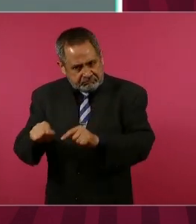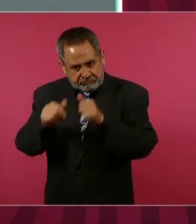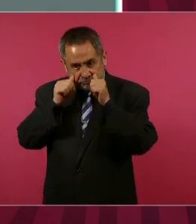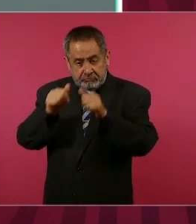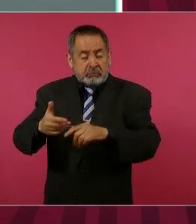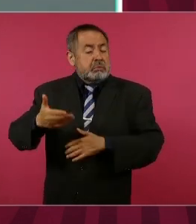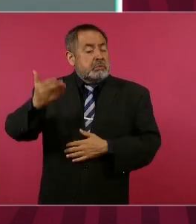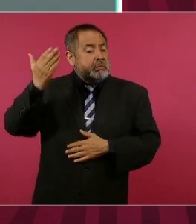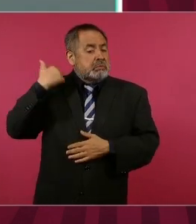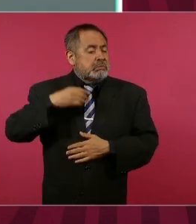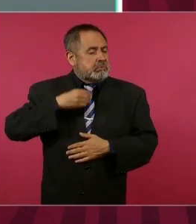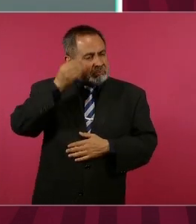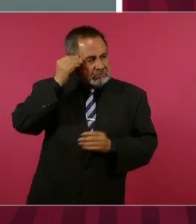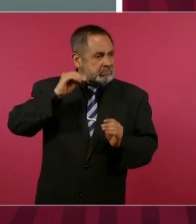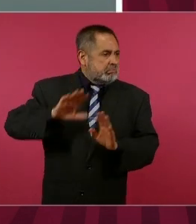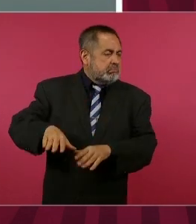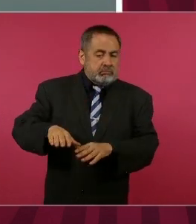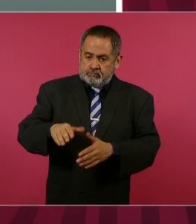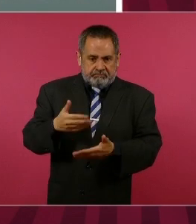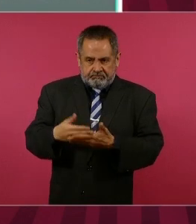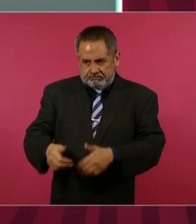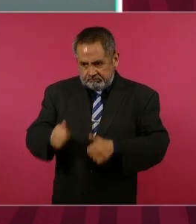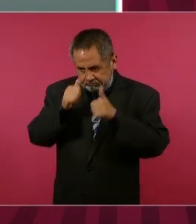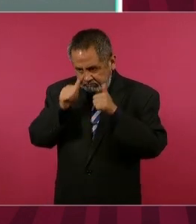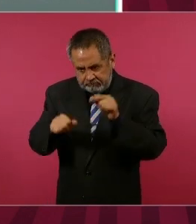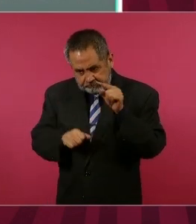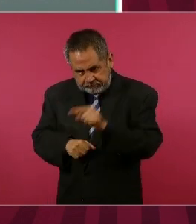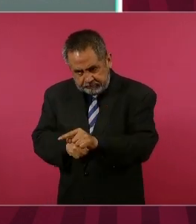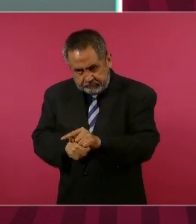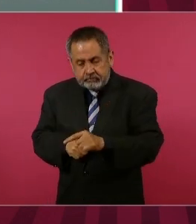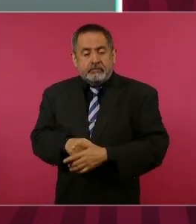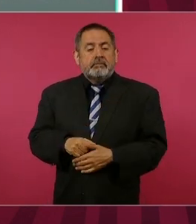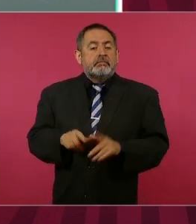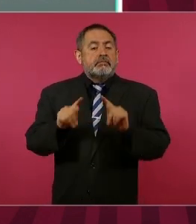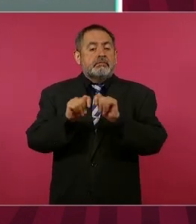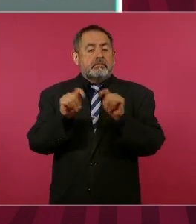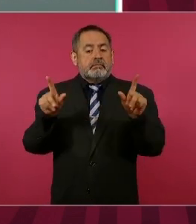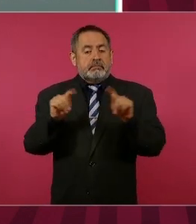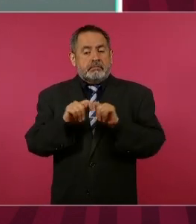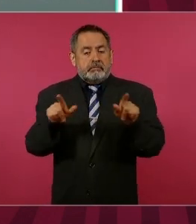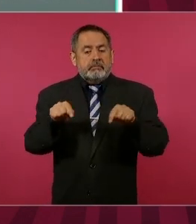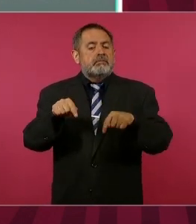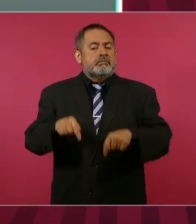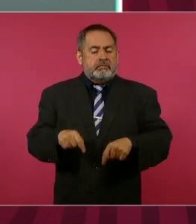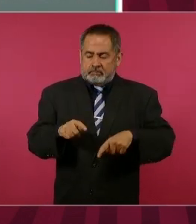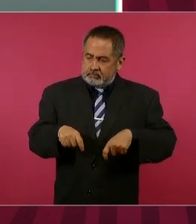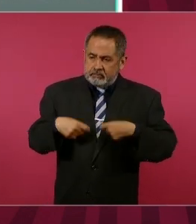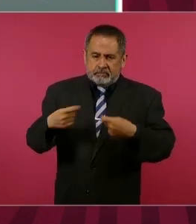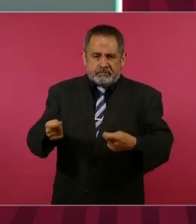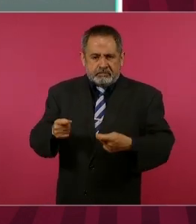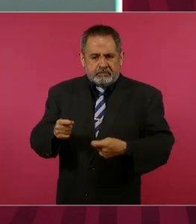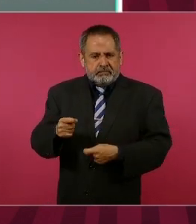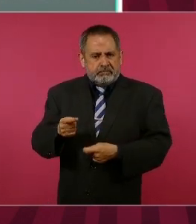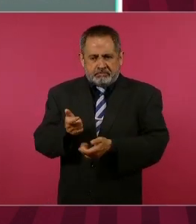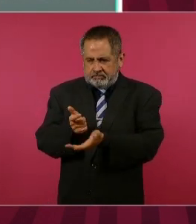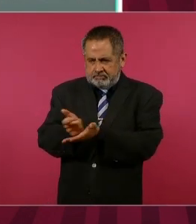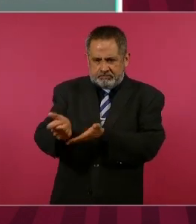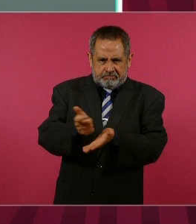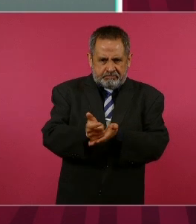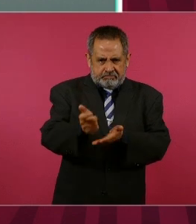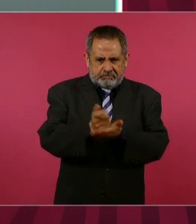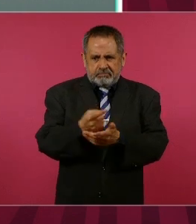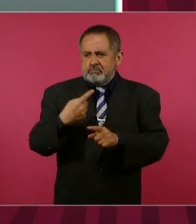décadas fueron olvidados. En Tlaxcala haremos entrega de los medios de pago